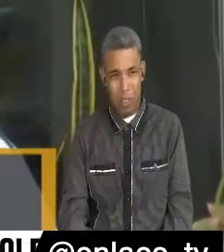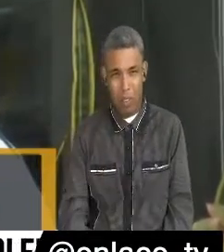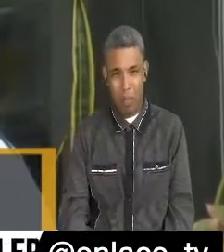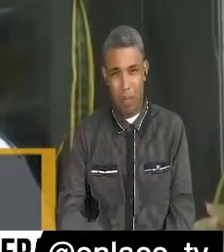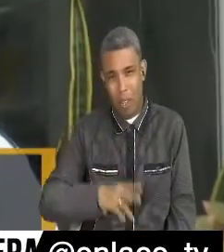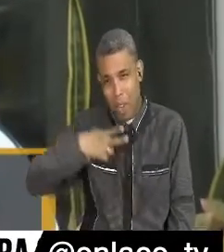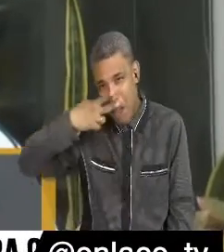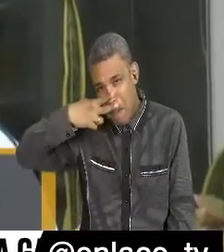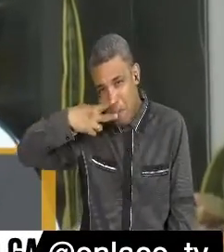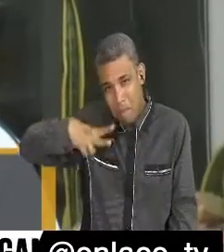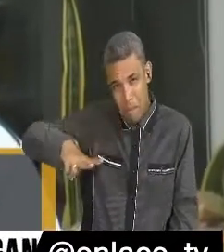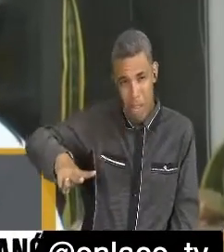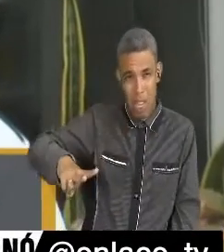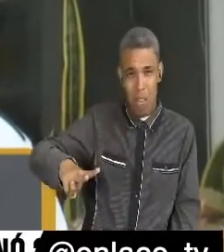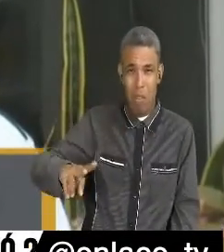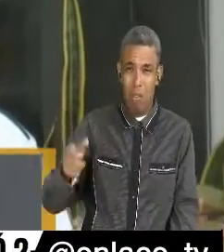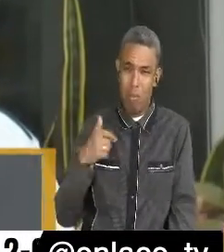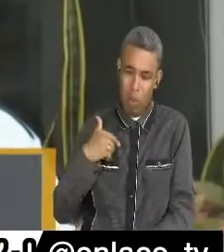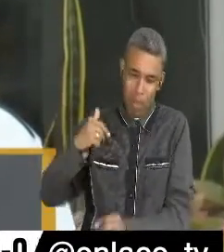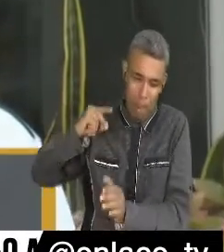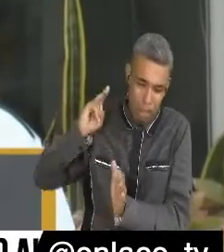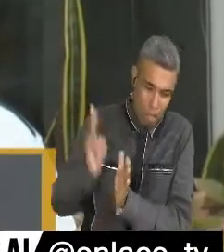manera. Seguro que no.